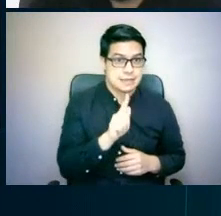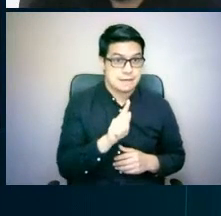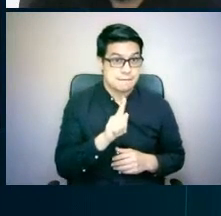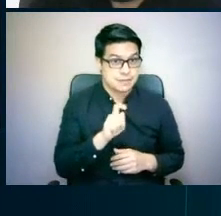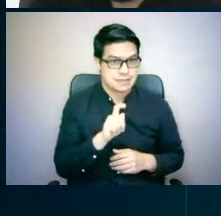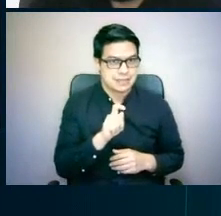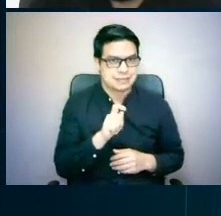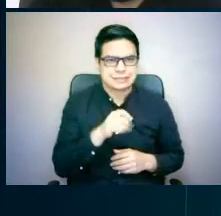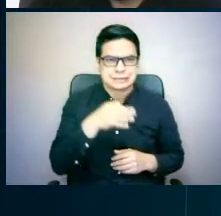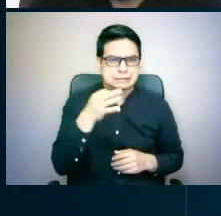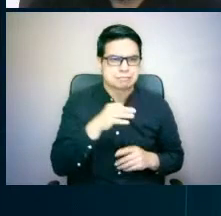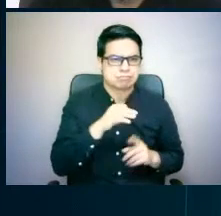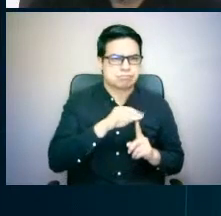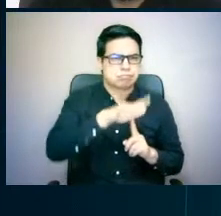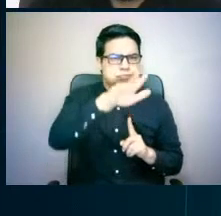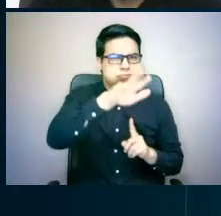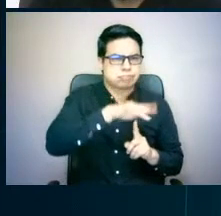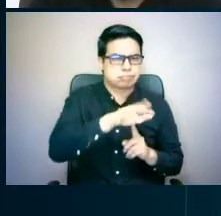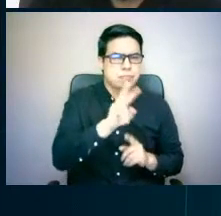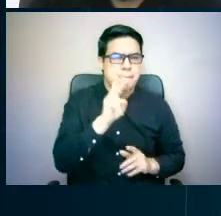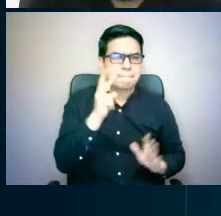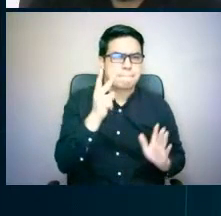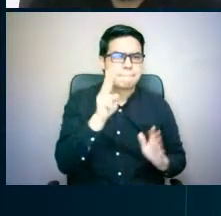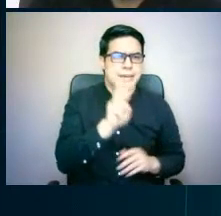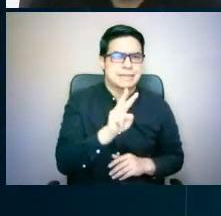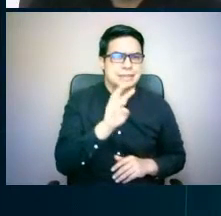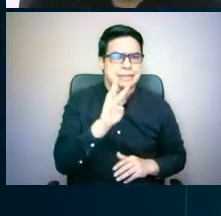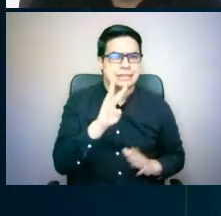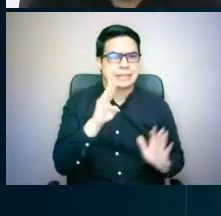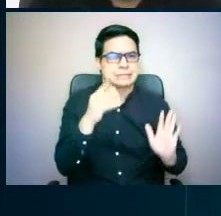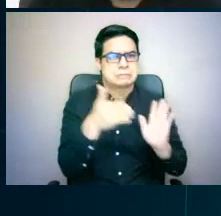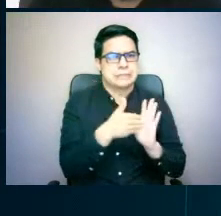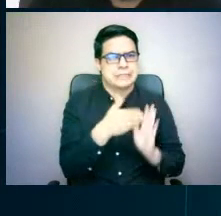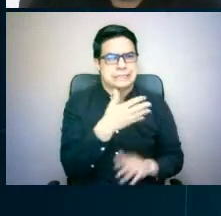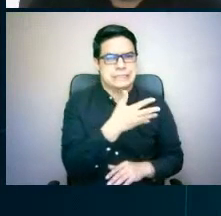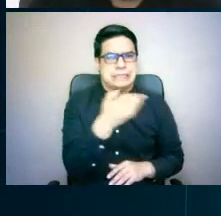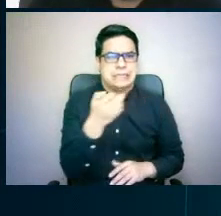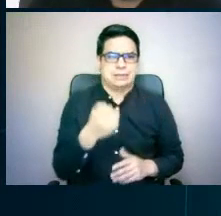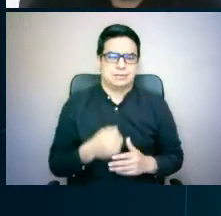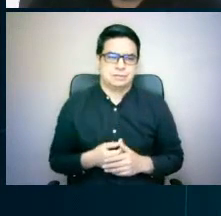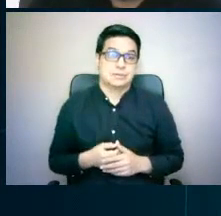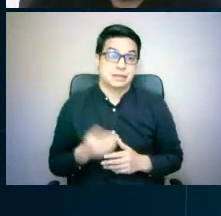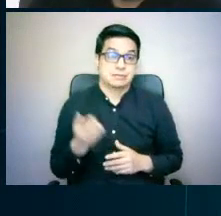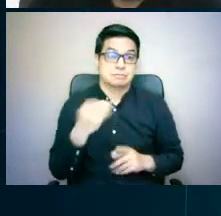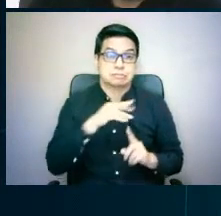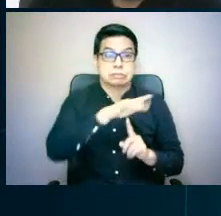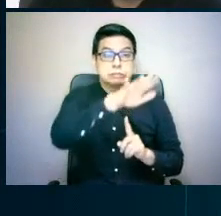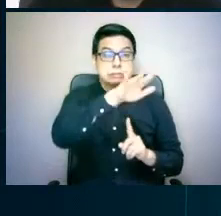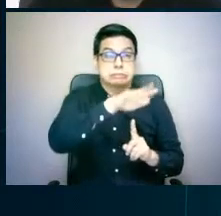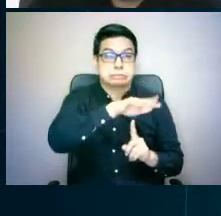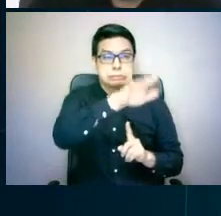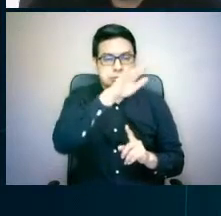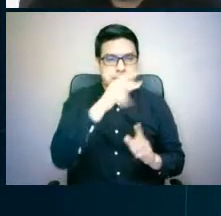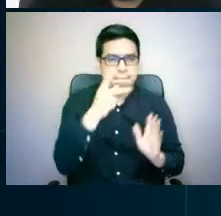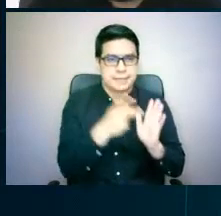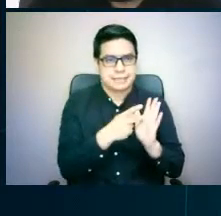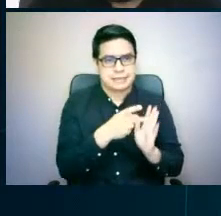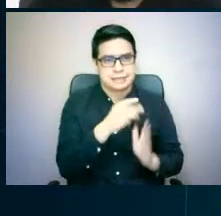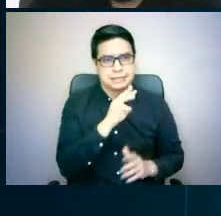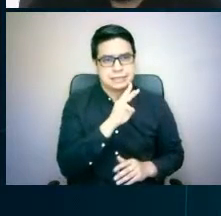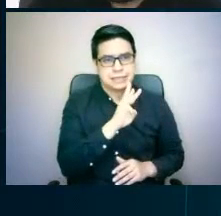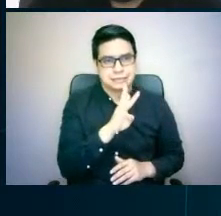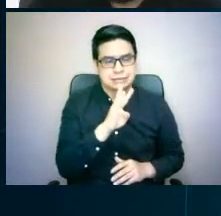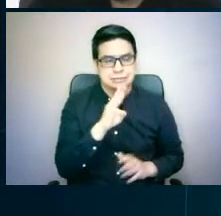de 23.500. Pues acá ya vemos unos rangos mucho más inferiores. Pues ya vemos que